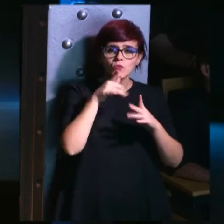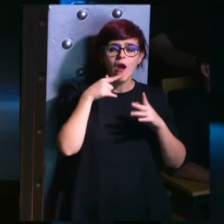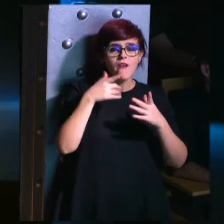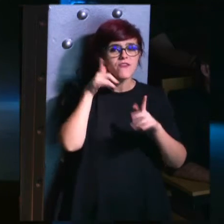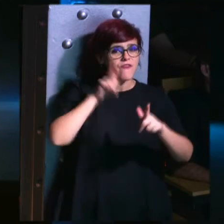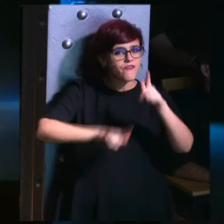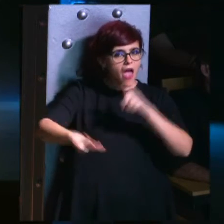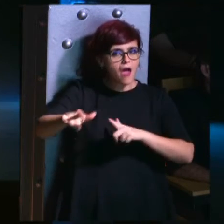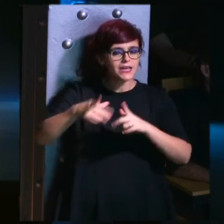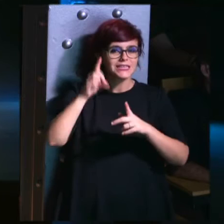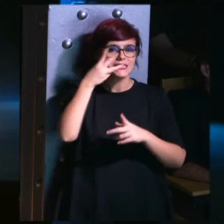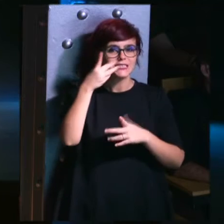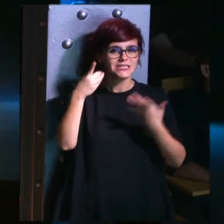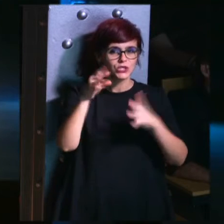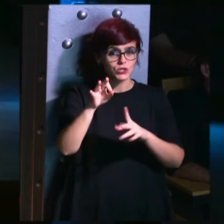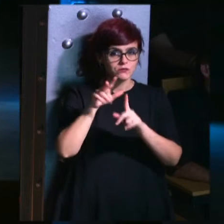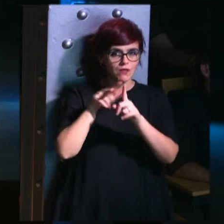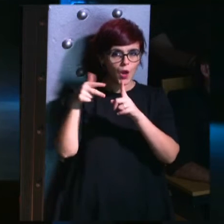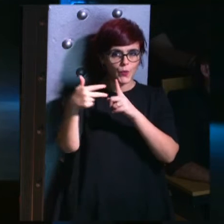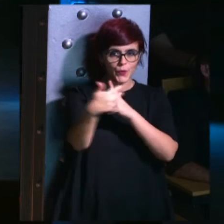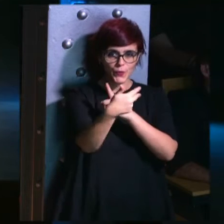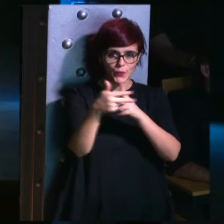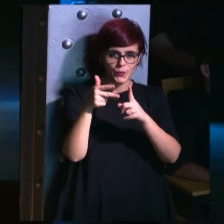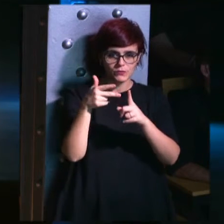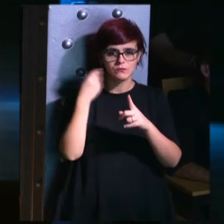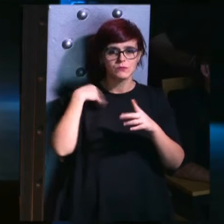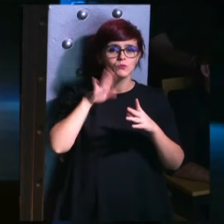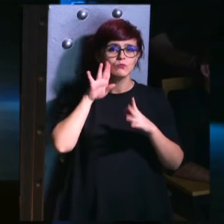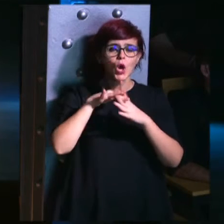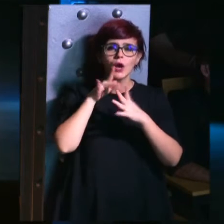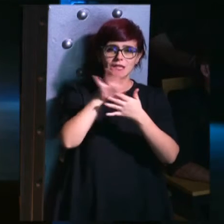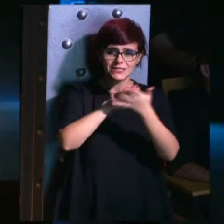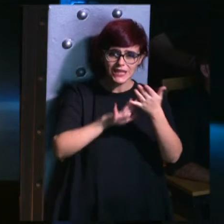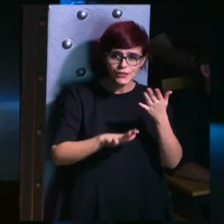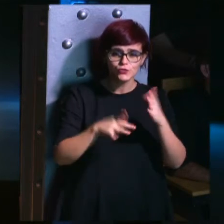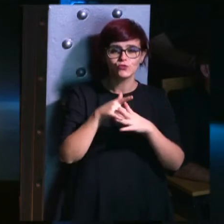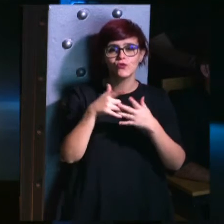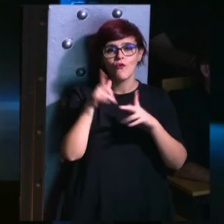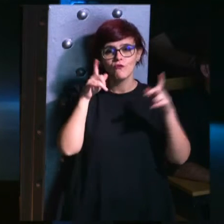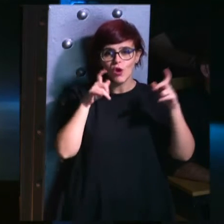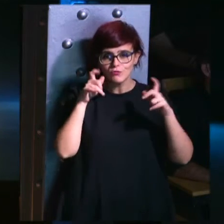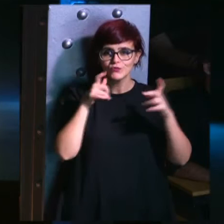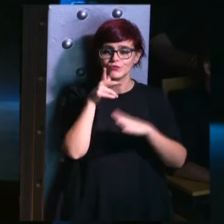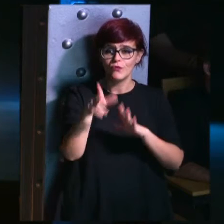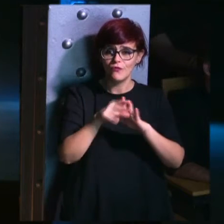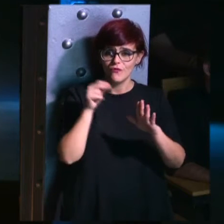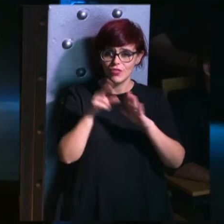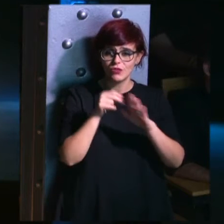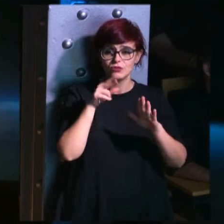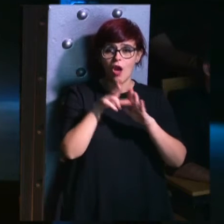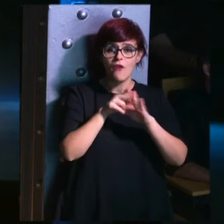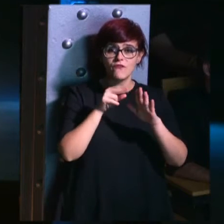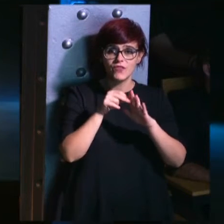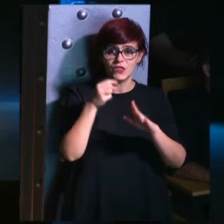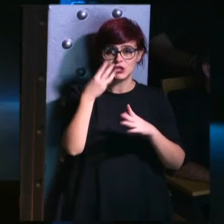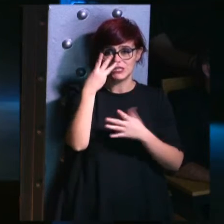efectivamente, o sea, hemos compartido primero textos, luego fotos, después vídeos. Ahora vídeos